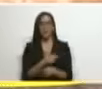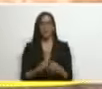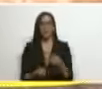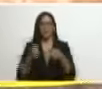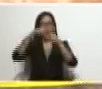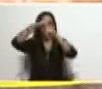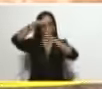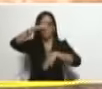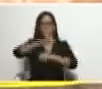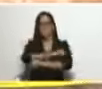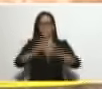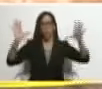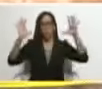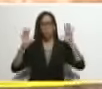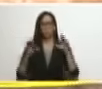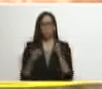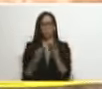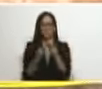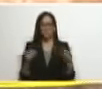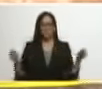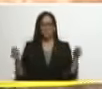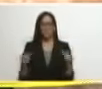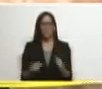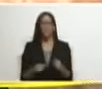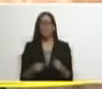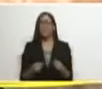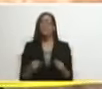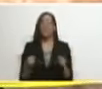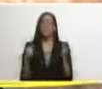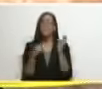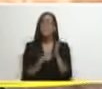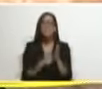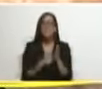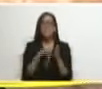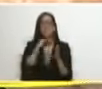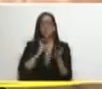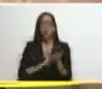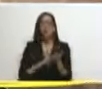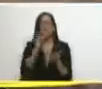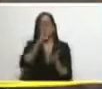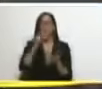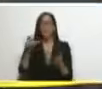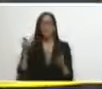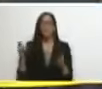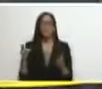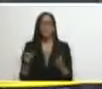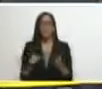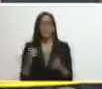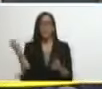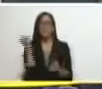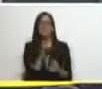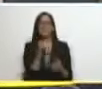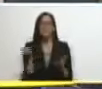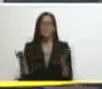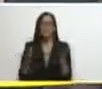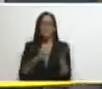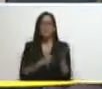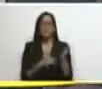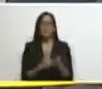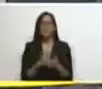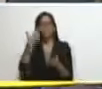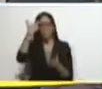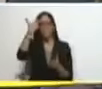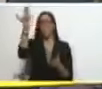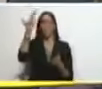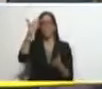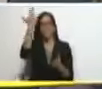destruyeron todo y aparecieron cientos de cadáveres en todos los pisos de gente asesinada con tiros de gracia. ¿O